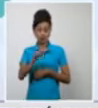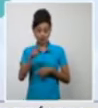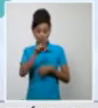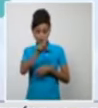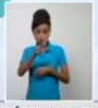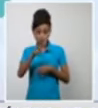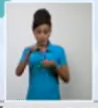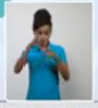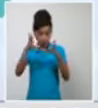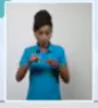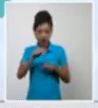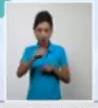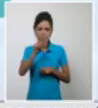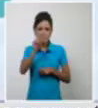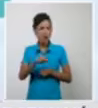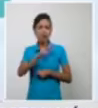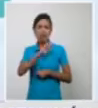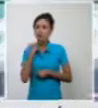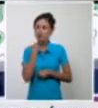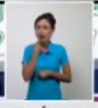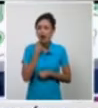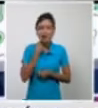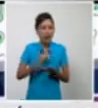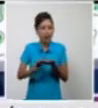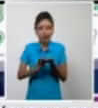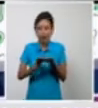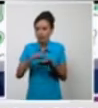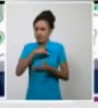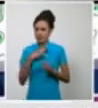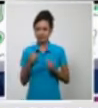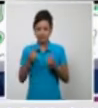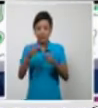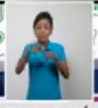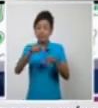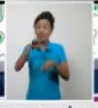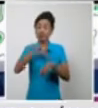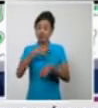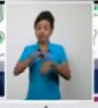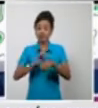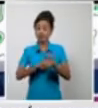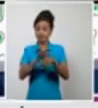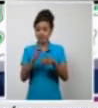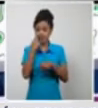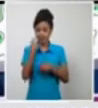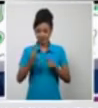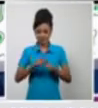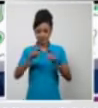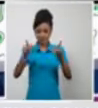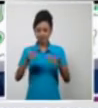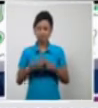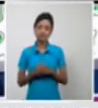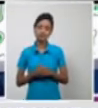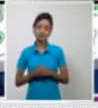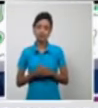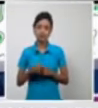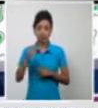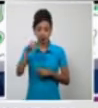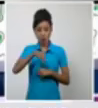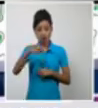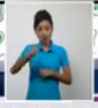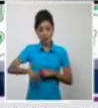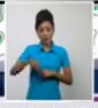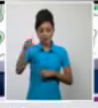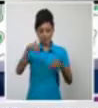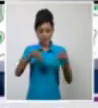fueron asintomáticos. Aquí lo vemos ya en el gráfico. Vamos a aprovechar la presencia en nuestro estudio